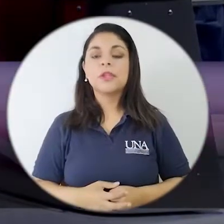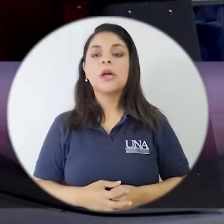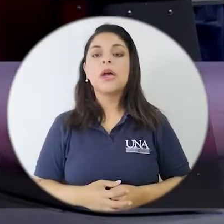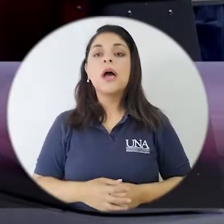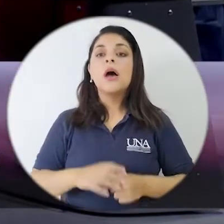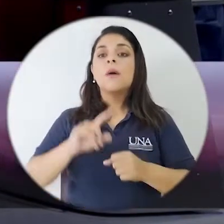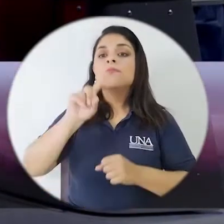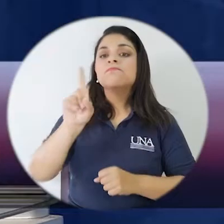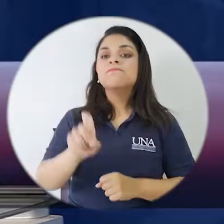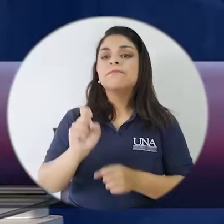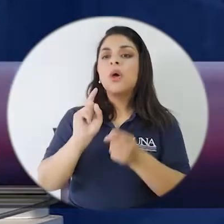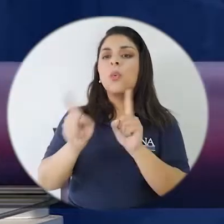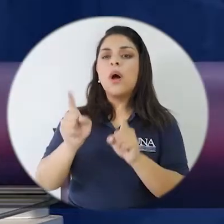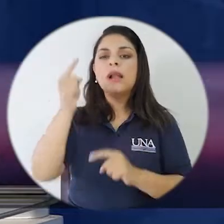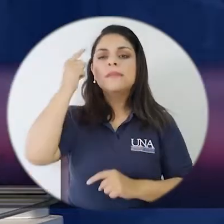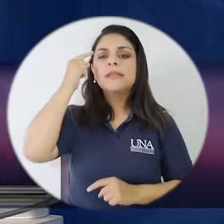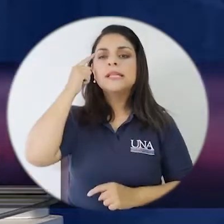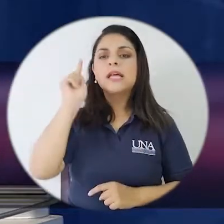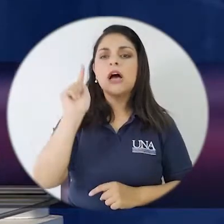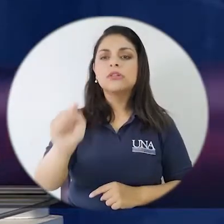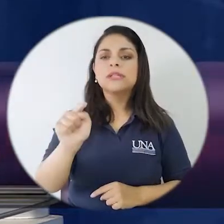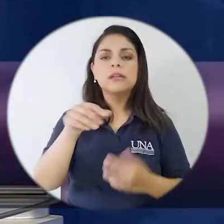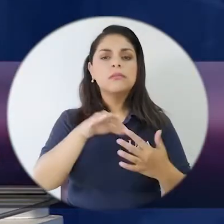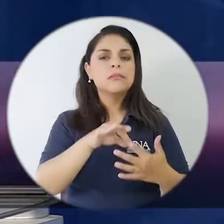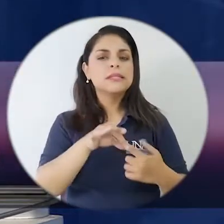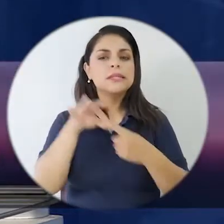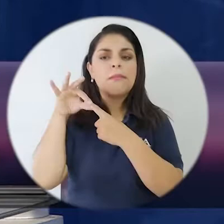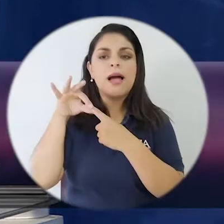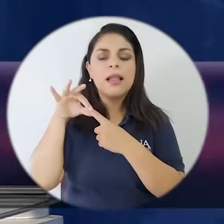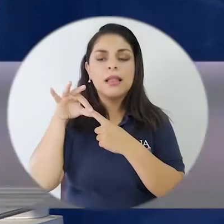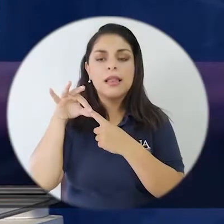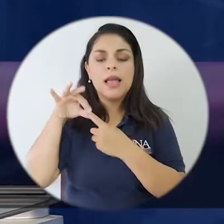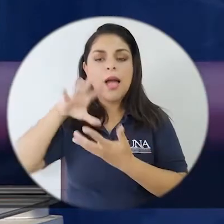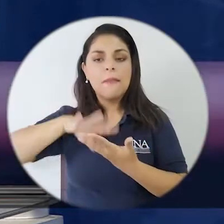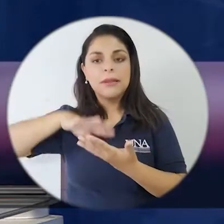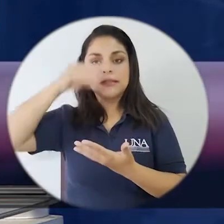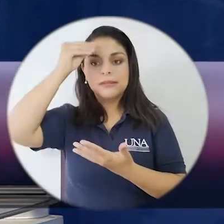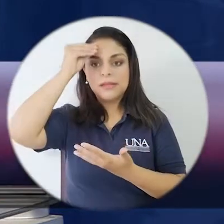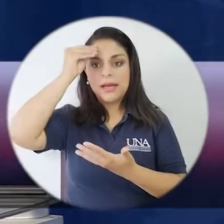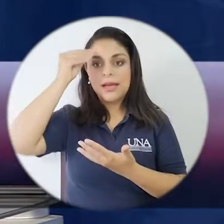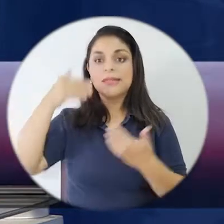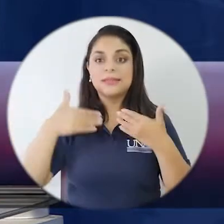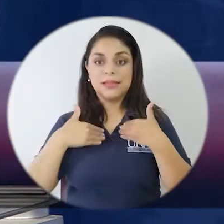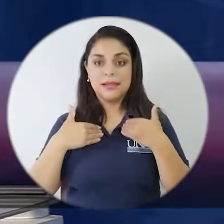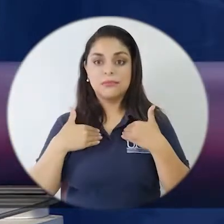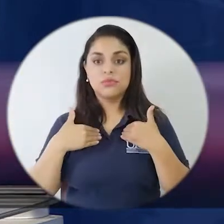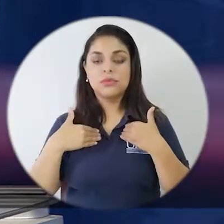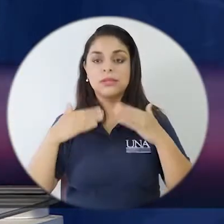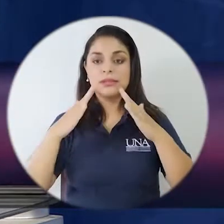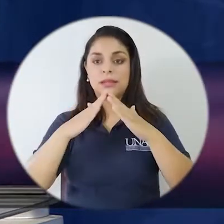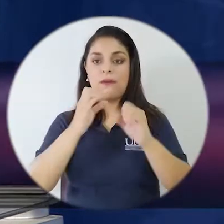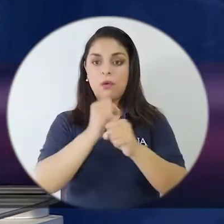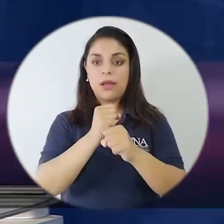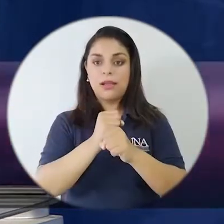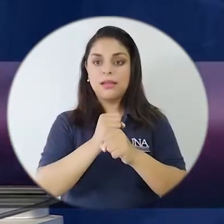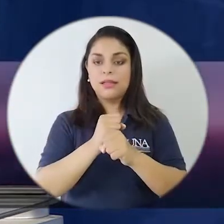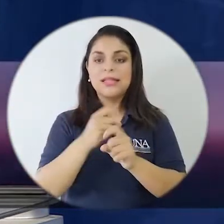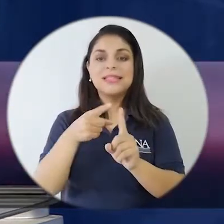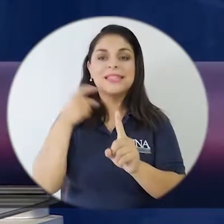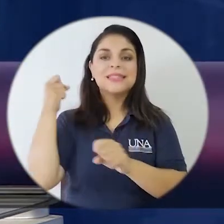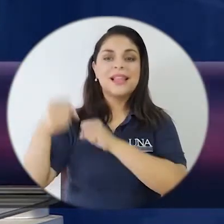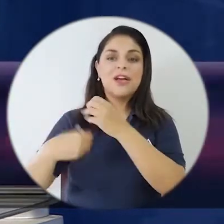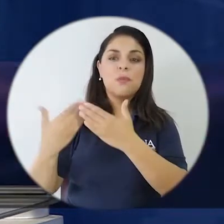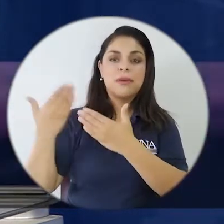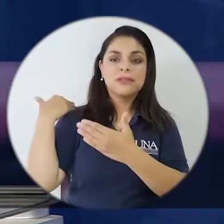construir. ¿Cuál considera usted que ha sido el principal aprendizaje que nos ha dejado toda esta experiencia de teletrabajo